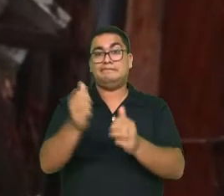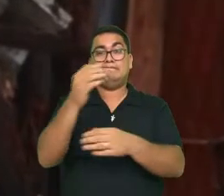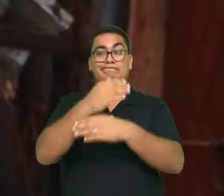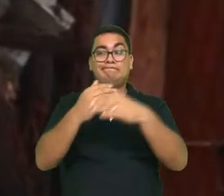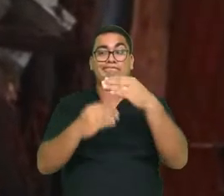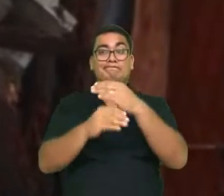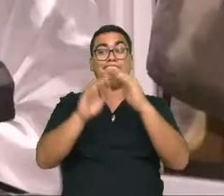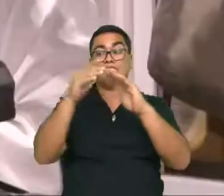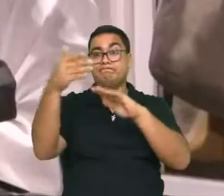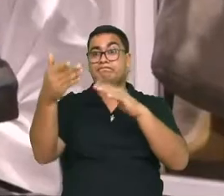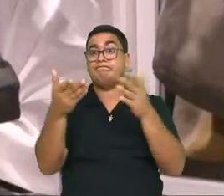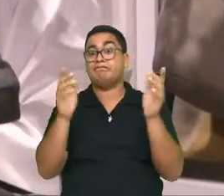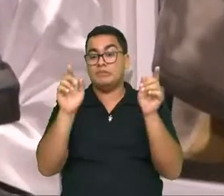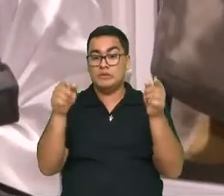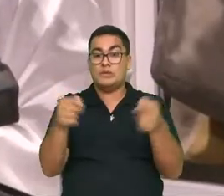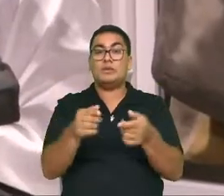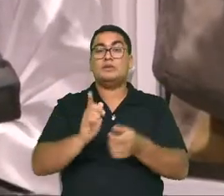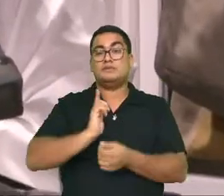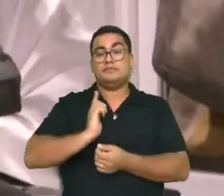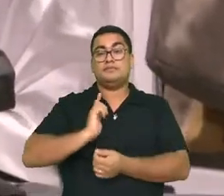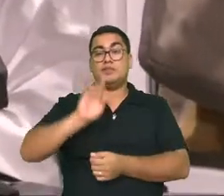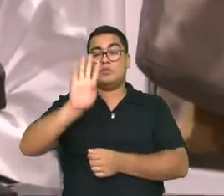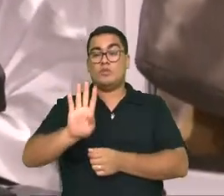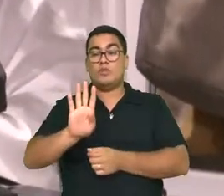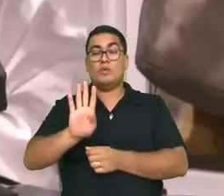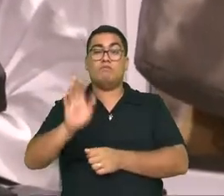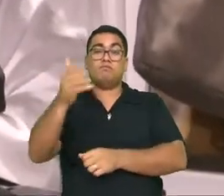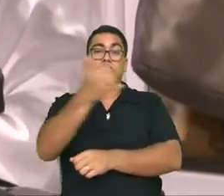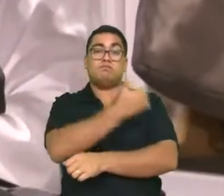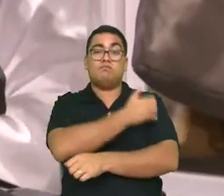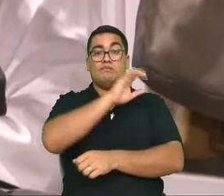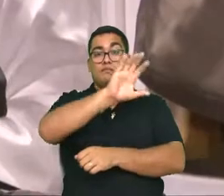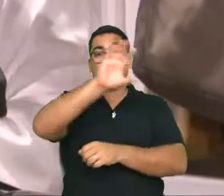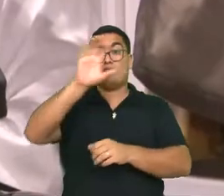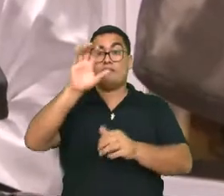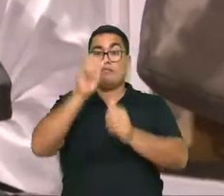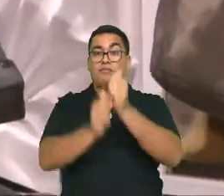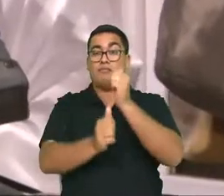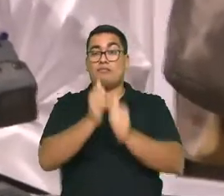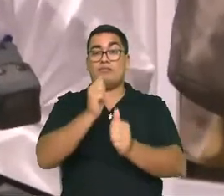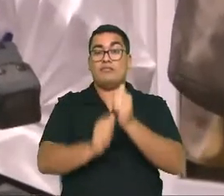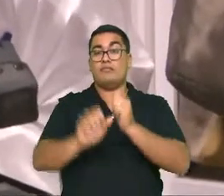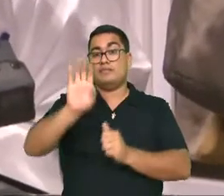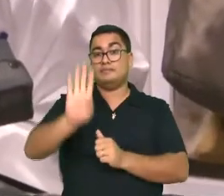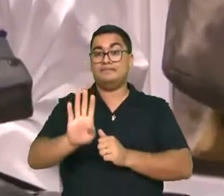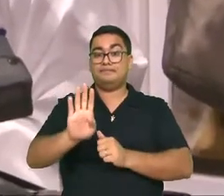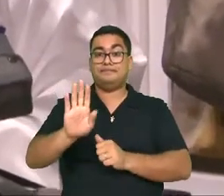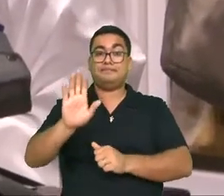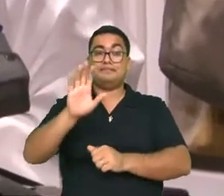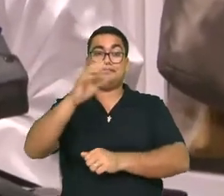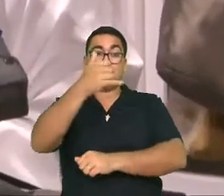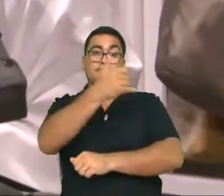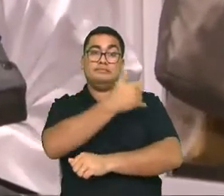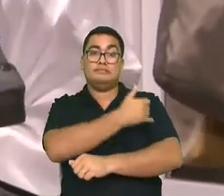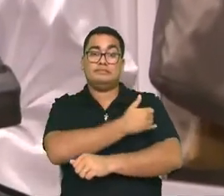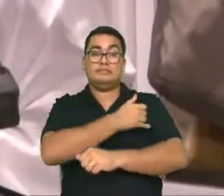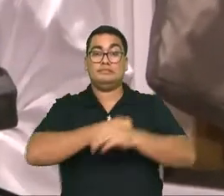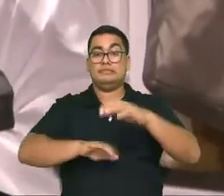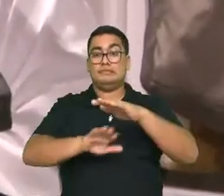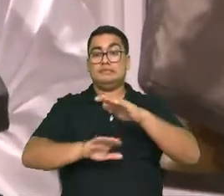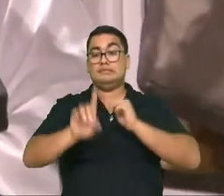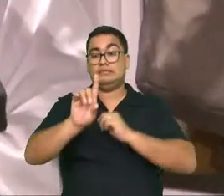infraestructura. En resumen, tenemos 4 hospitales departamentales afectados, 4 hospitales primarios, 14 centros de